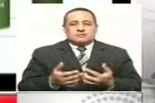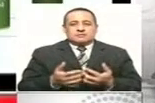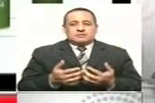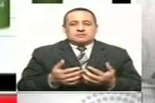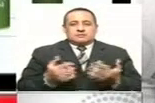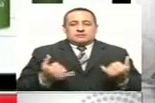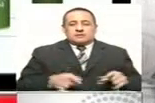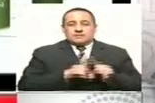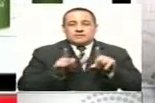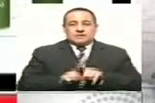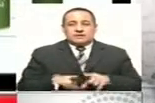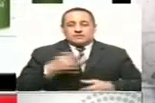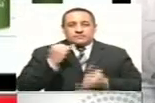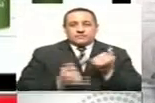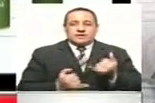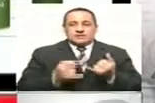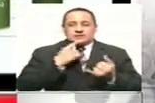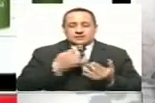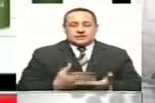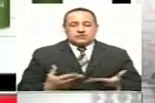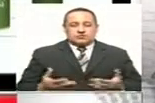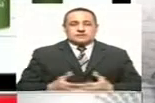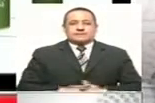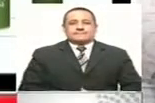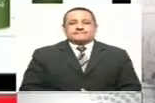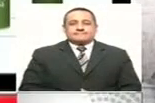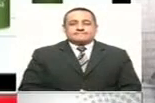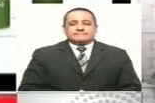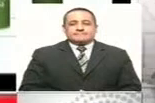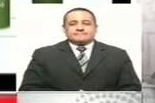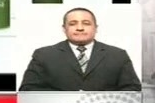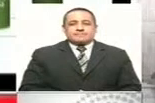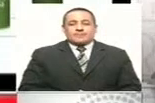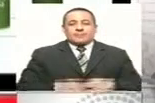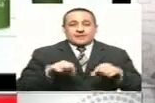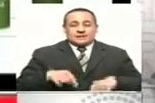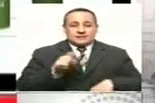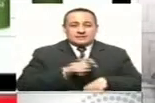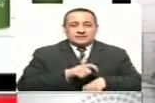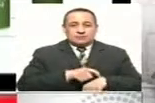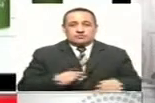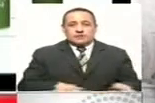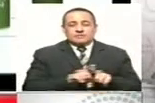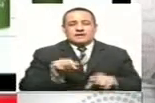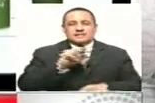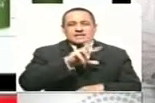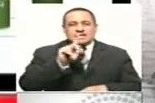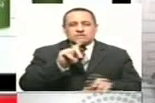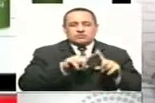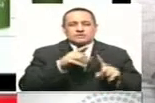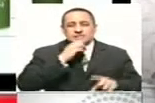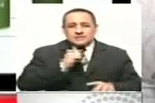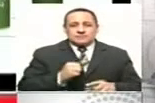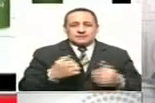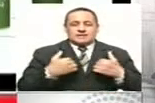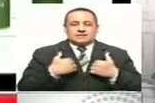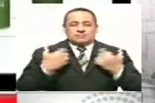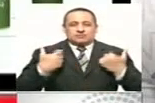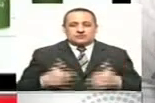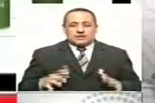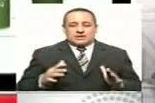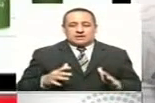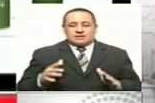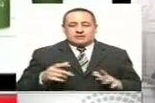fin de esa magnitud. En este momento, al 31 de diciembre, tenemos ya